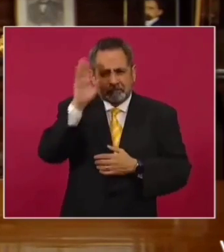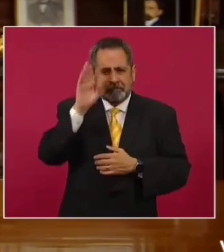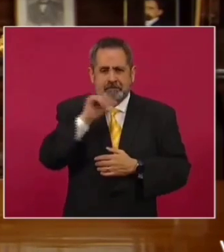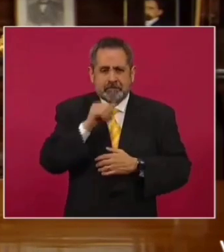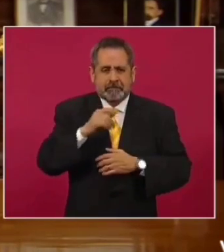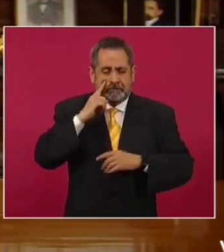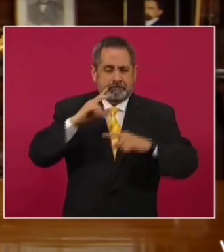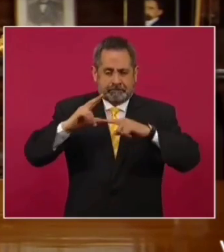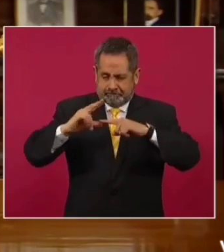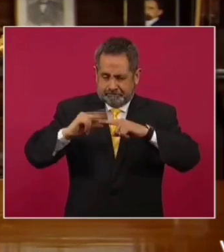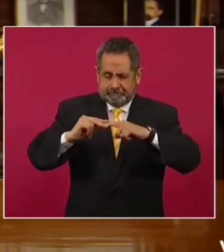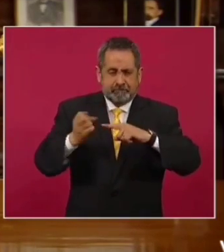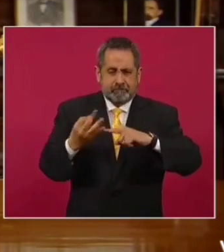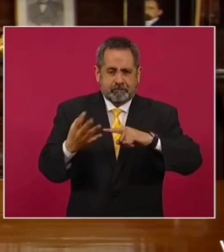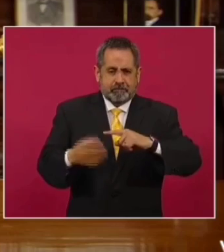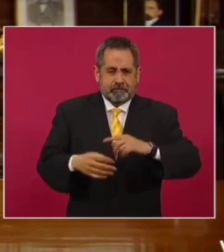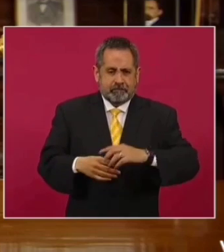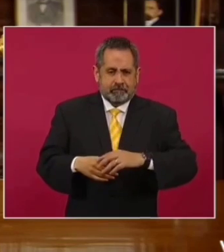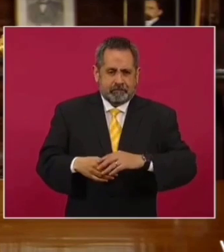Oxigenación.